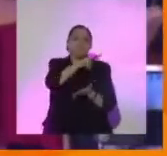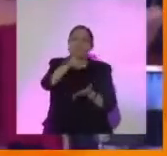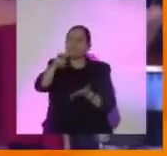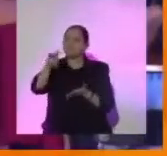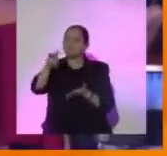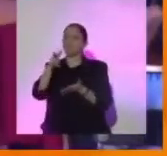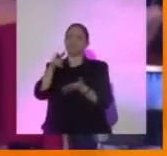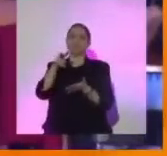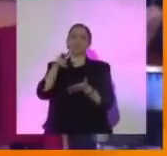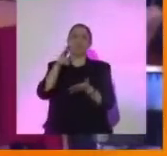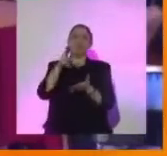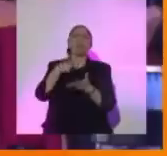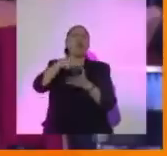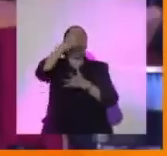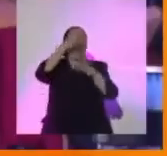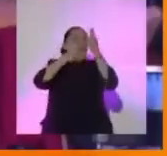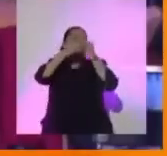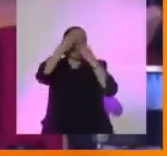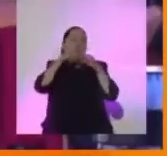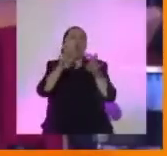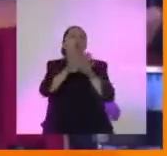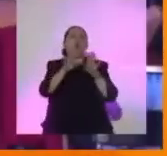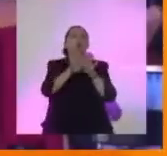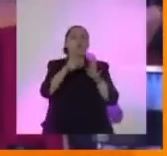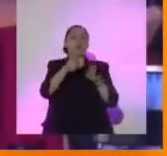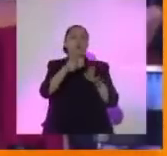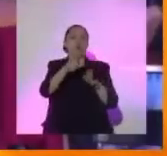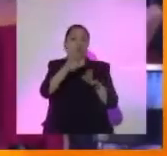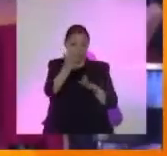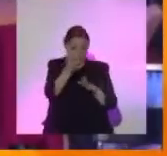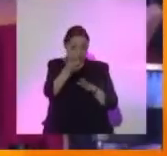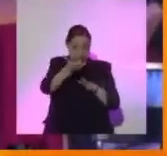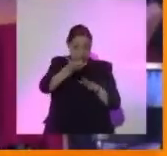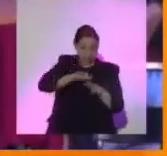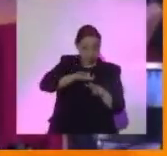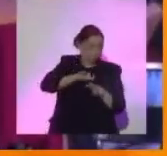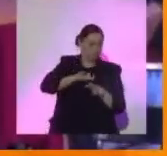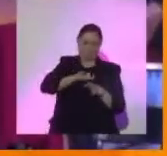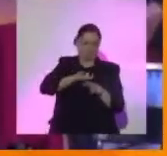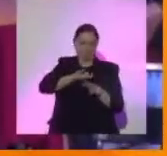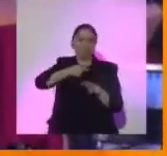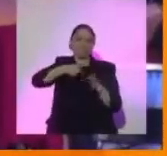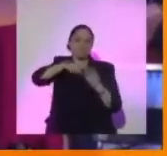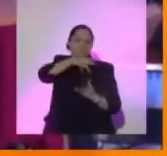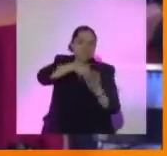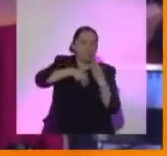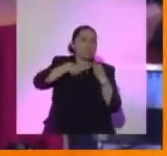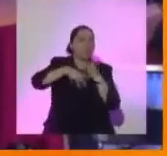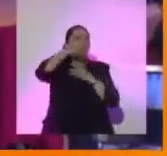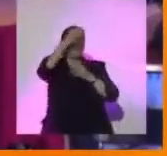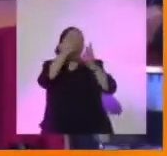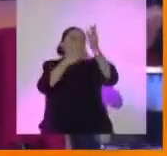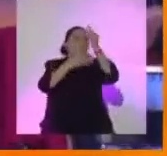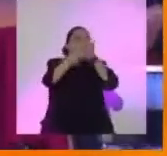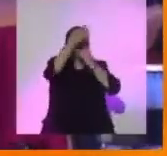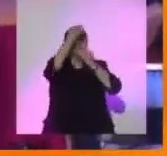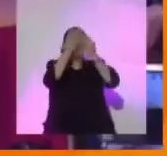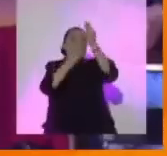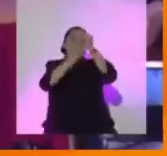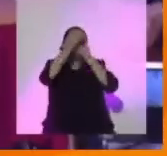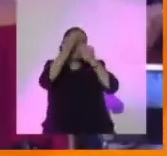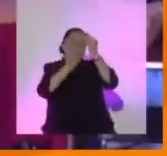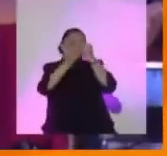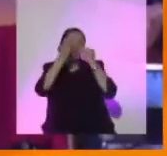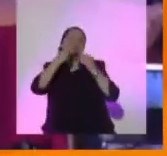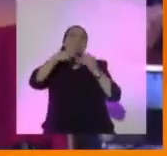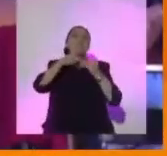economista que no se ha equivocado en más de un análisis por cierto Entonces tenemos a un Gerardo Esquivel que de hecho pues su